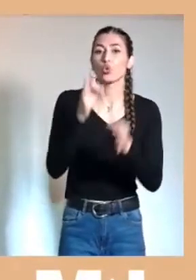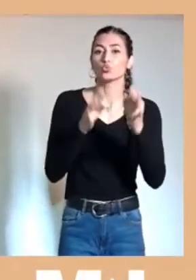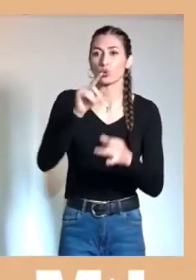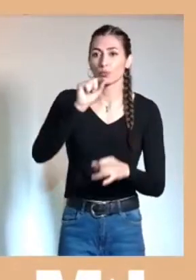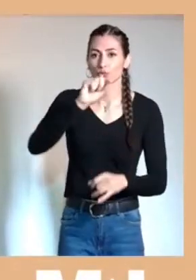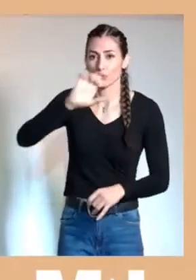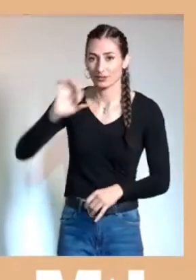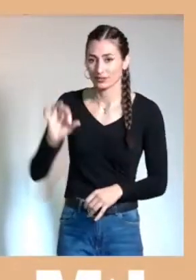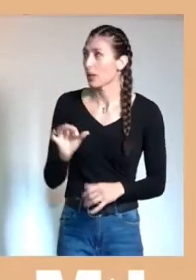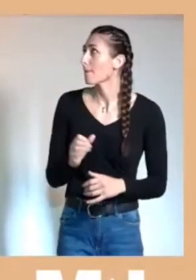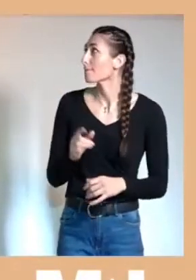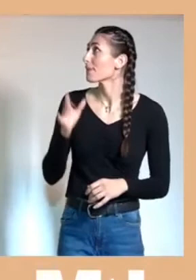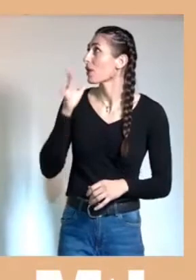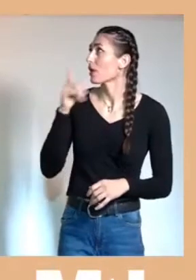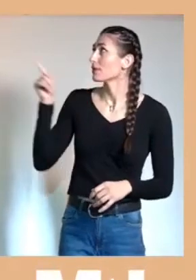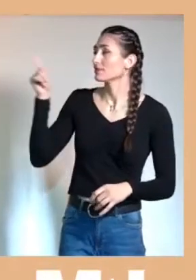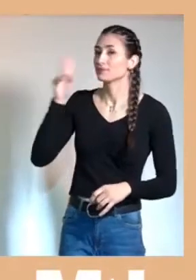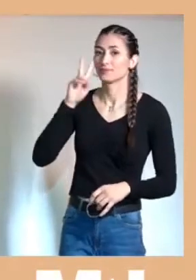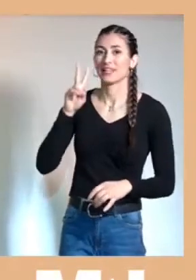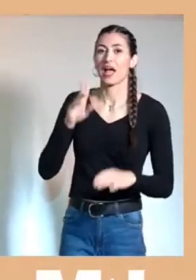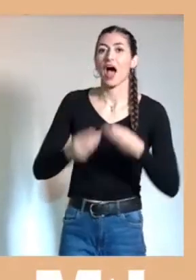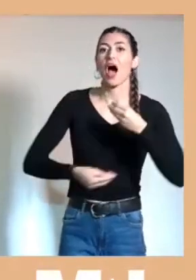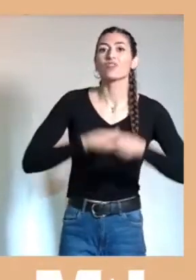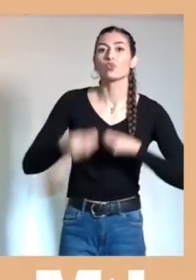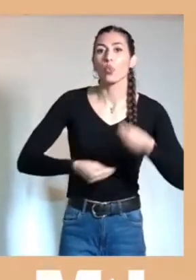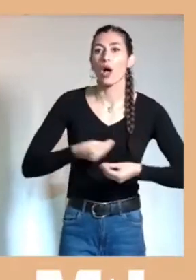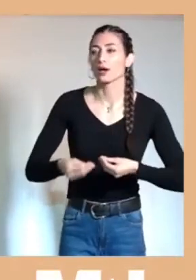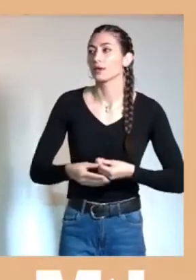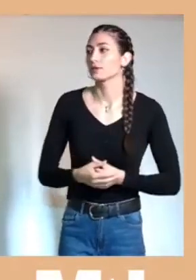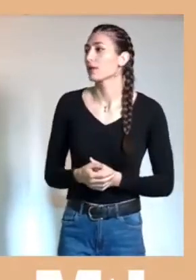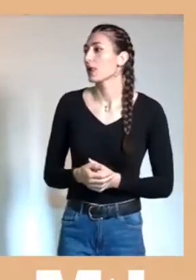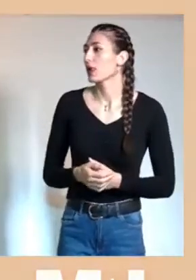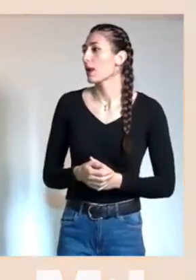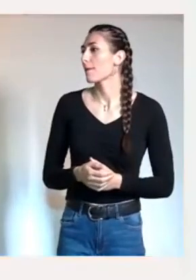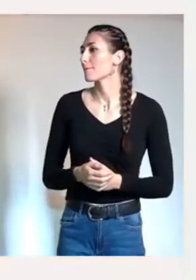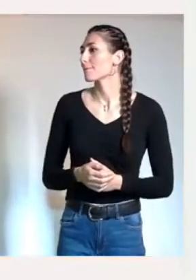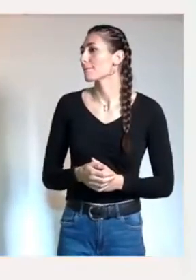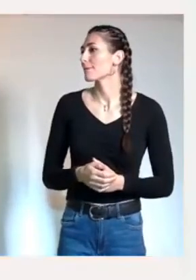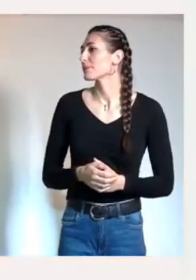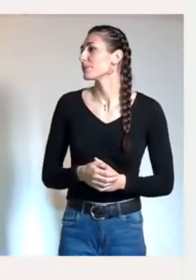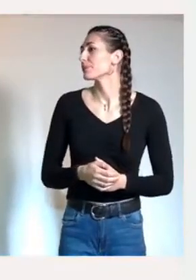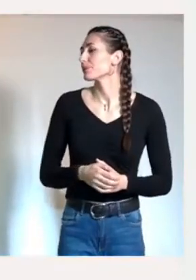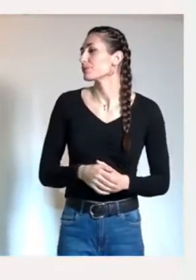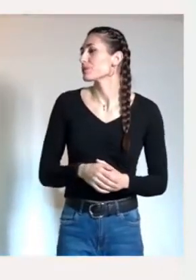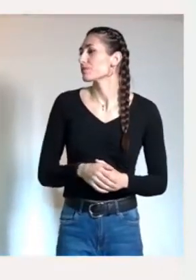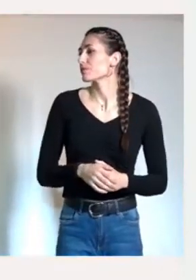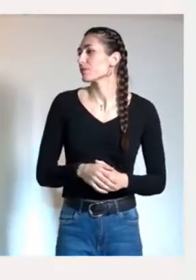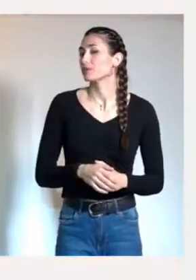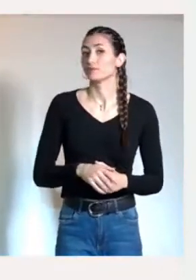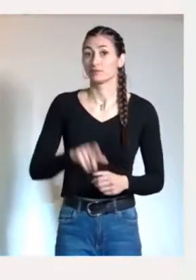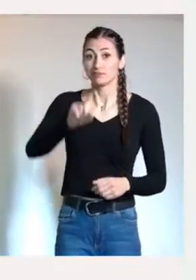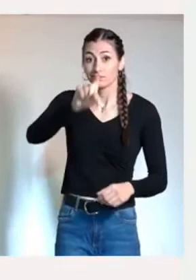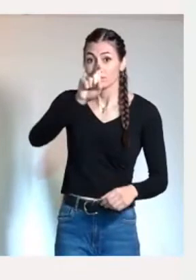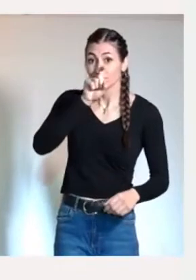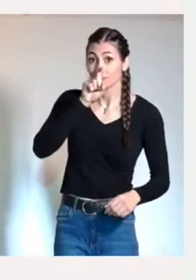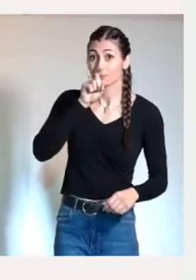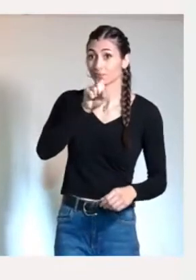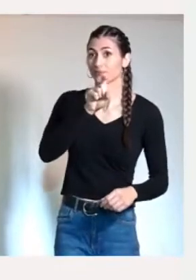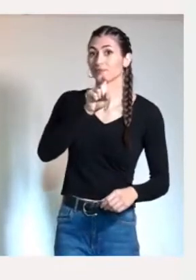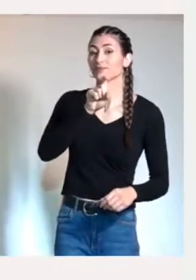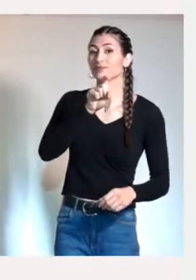ve, actúa, derecha, eso, perfecto. Vale, y ahora pincha en